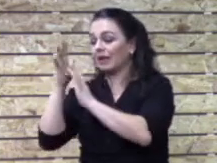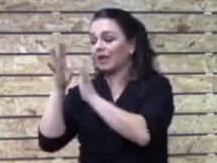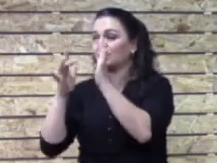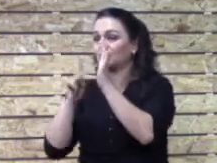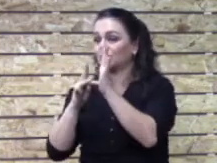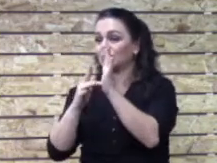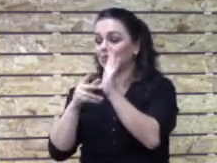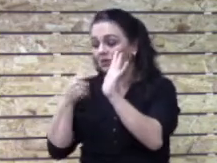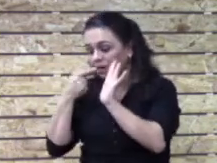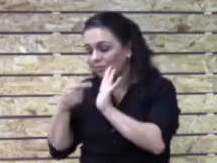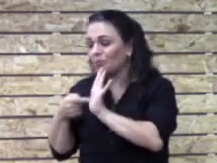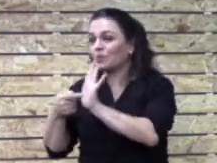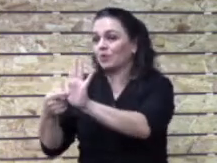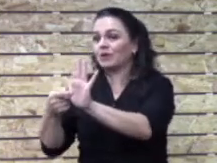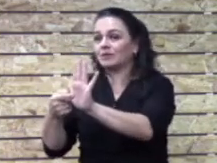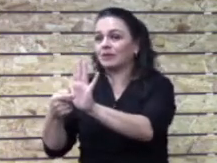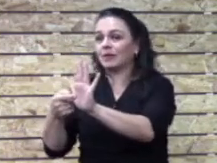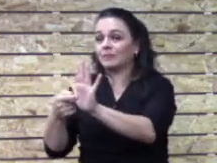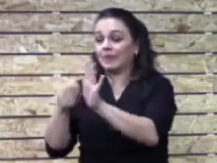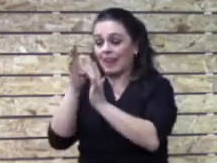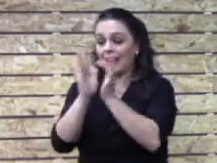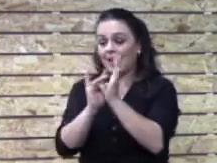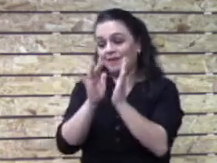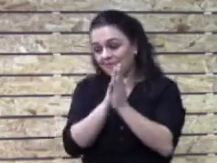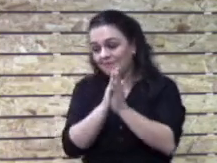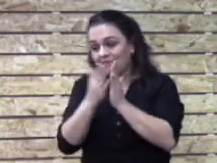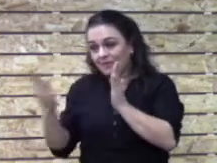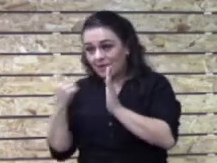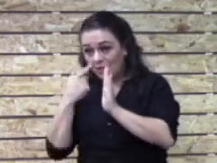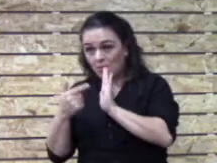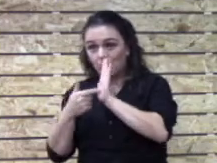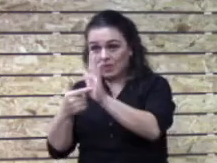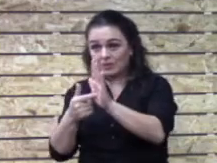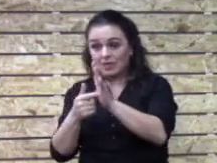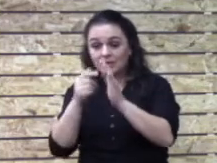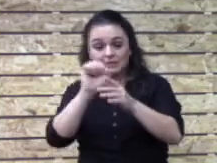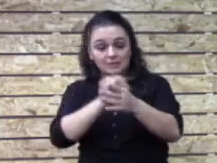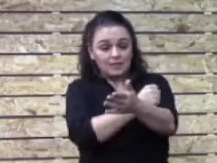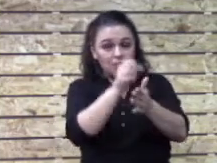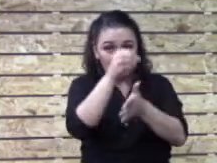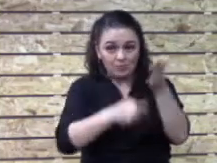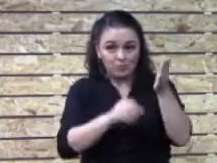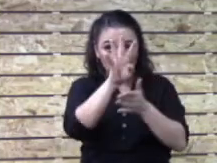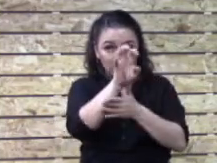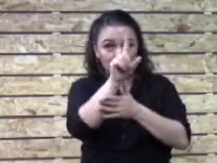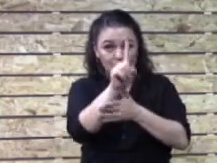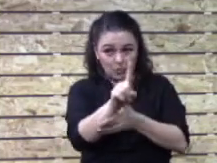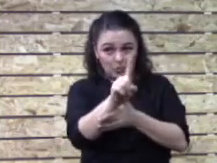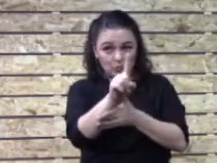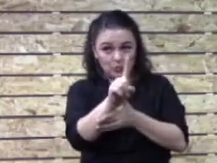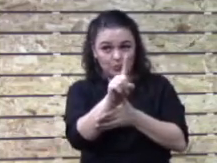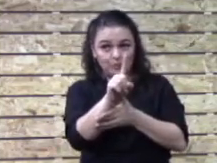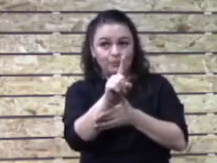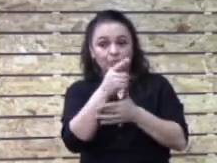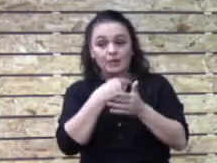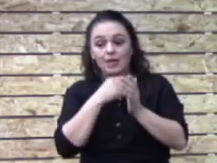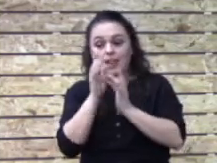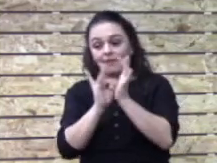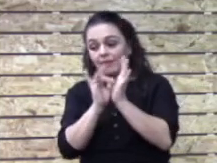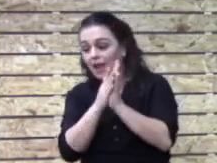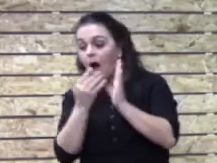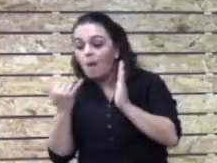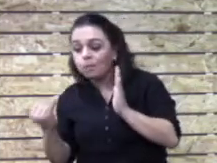de él. Les decía que en el Nuevo Testamento hay dos citaciones del Salmo 91. Una es por nuestro enemigo,